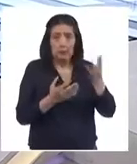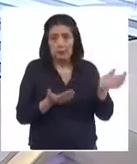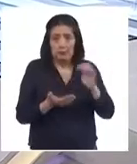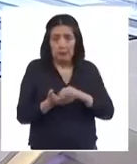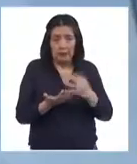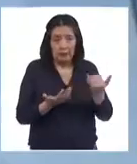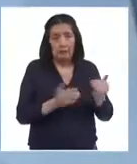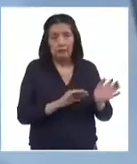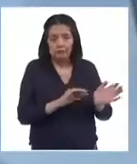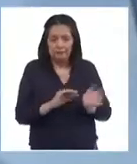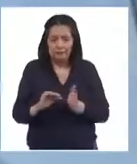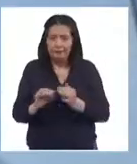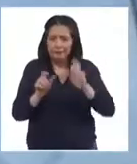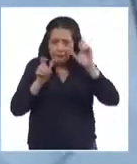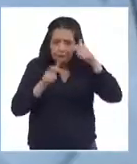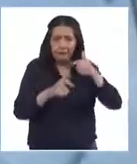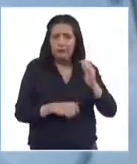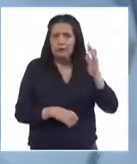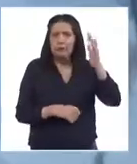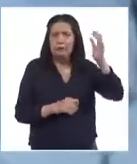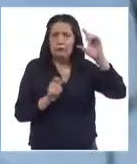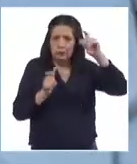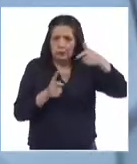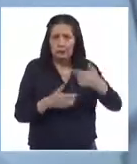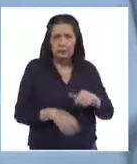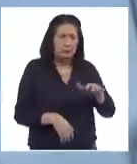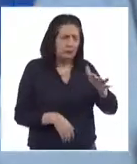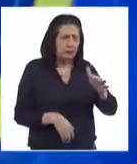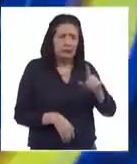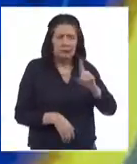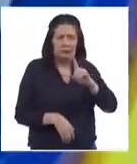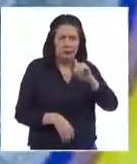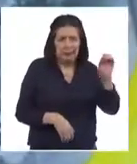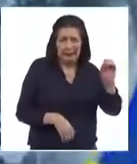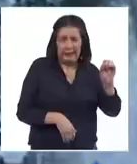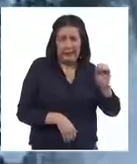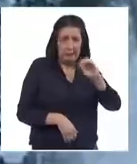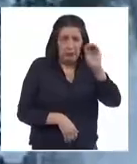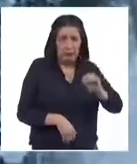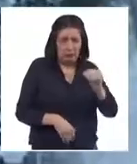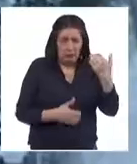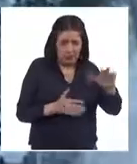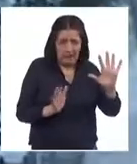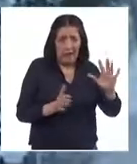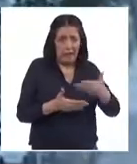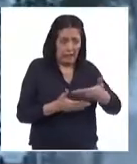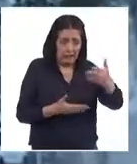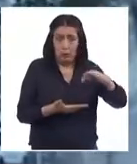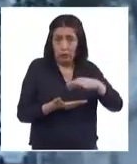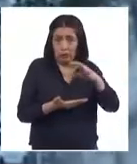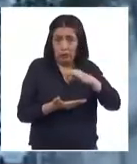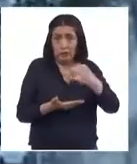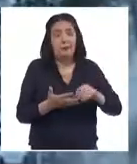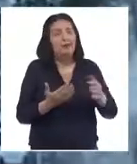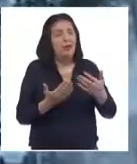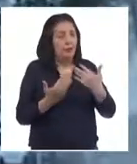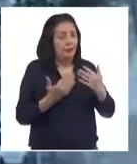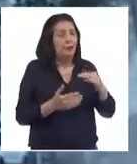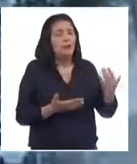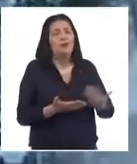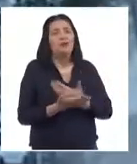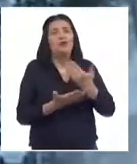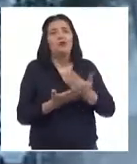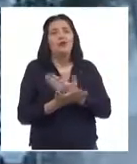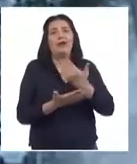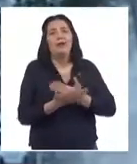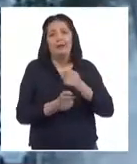hablemos más, ahora hablemos del Congreso, del futuro Congreso. Con cerca del 100% de las actas procesadas ya podemos hablar de los nuevos